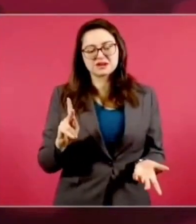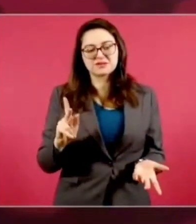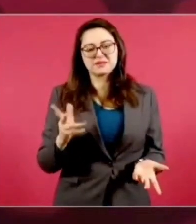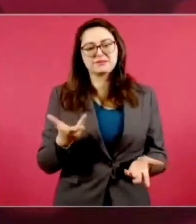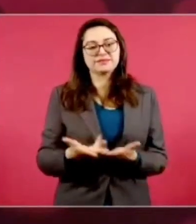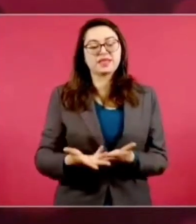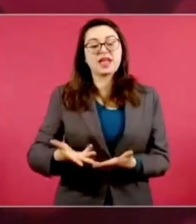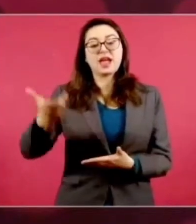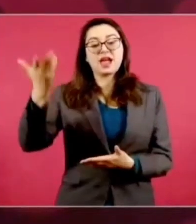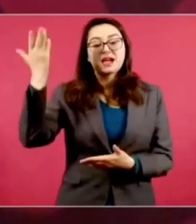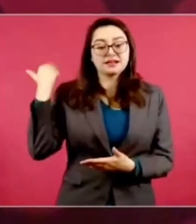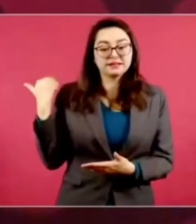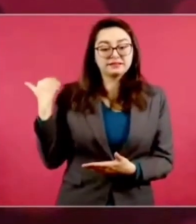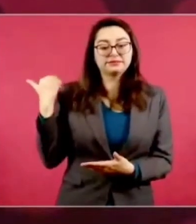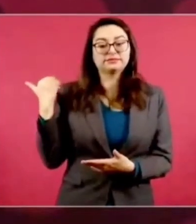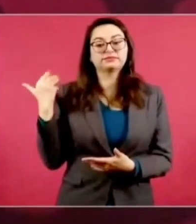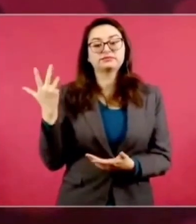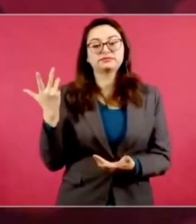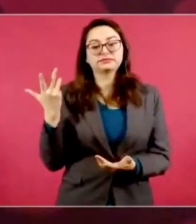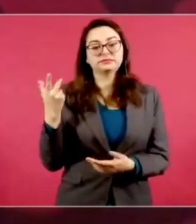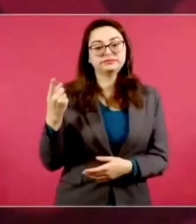entraban y salían, ¿no?,